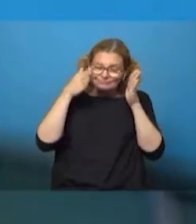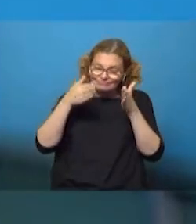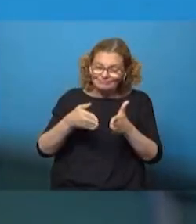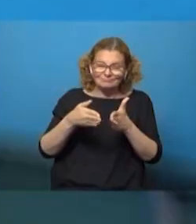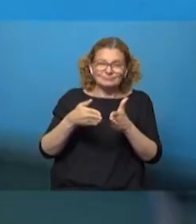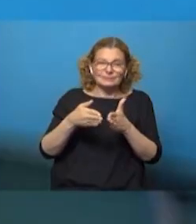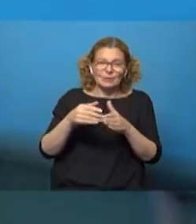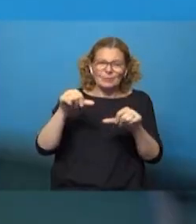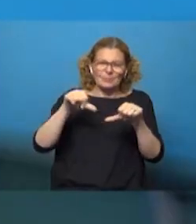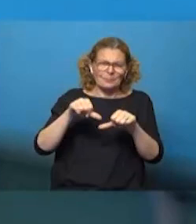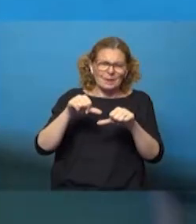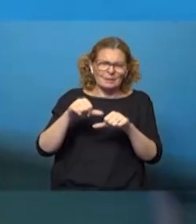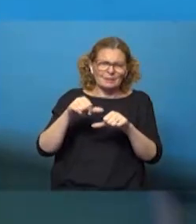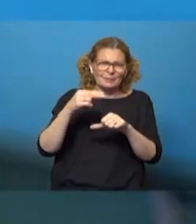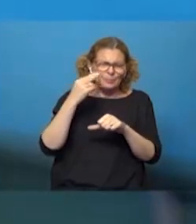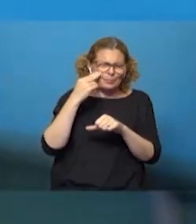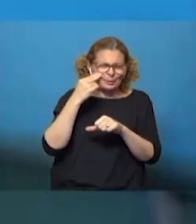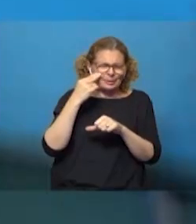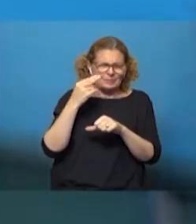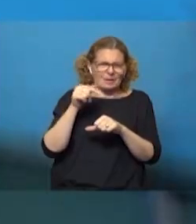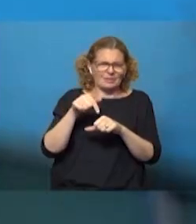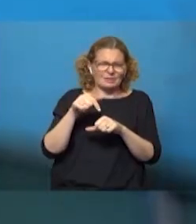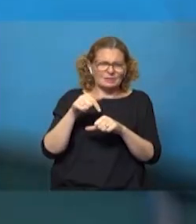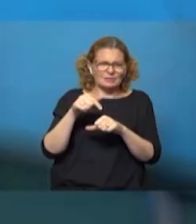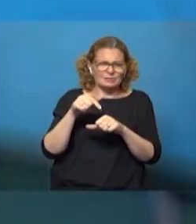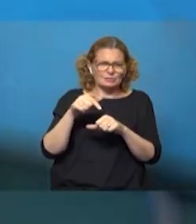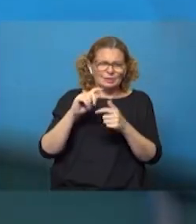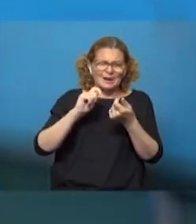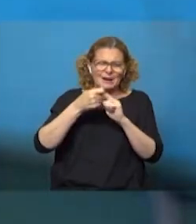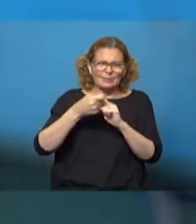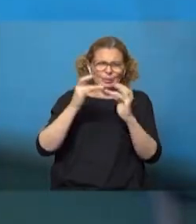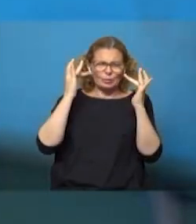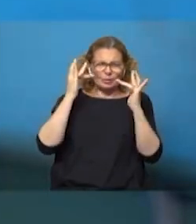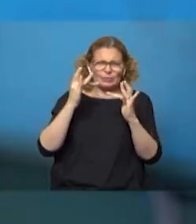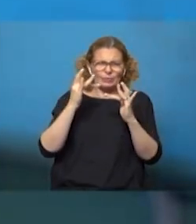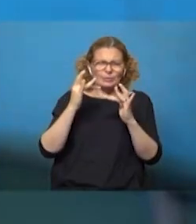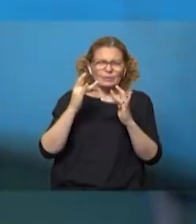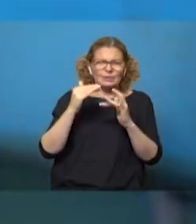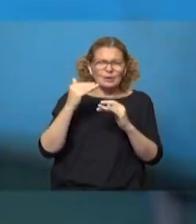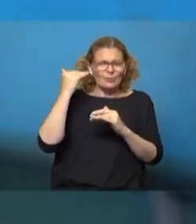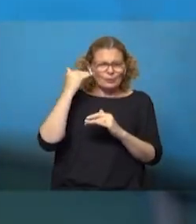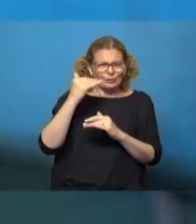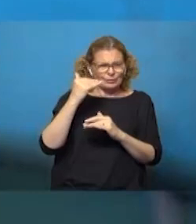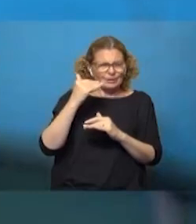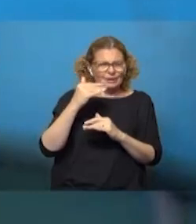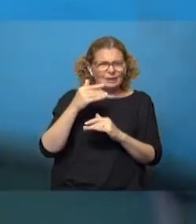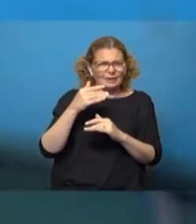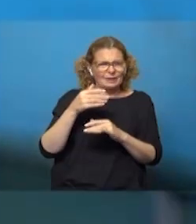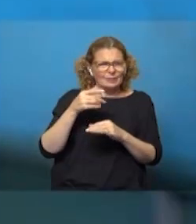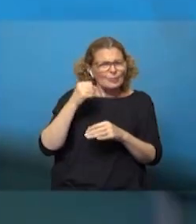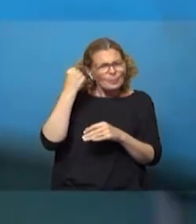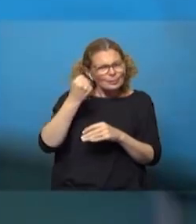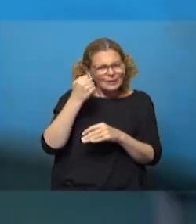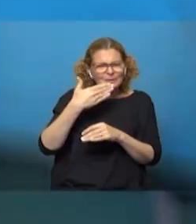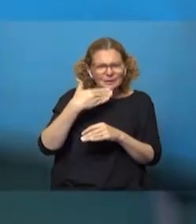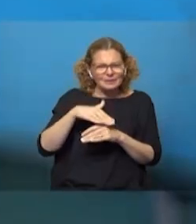parece a mí la parte más delicada de esta de toda esta transformación la formación docente es digamos crucial